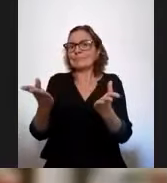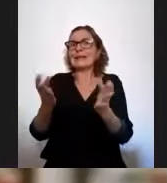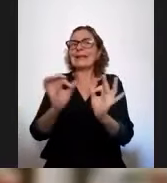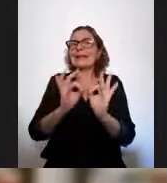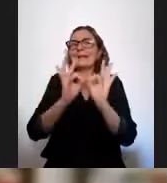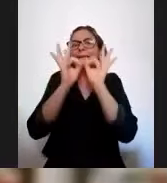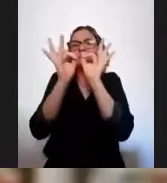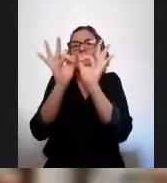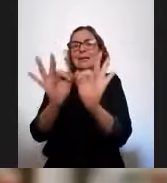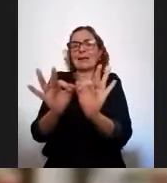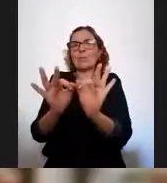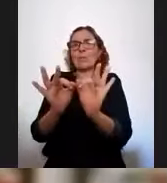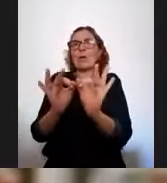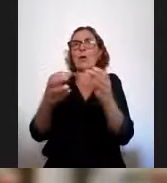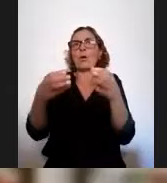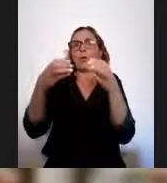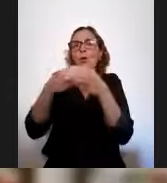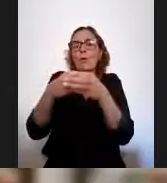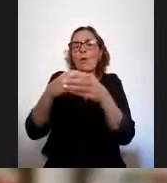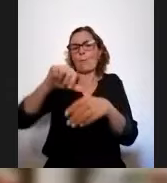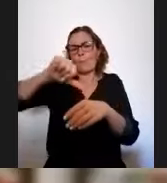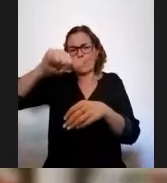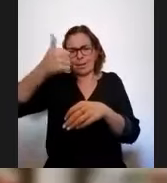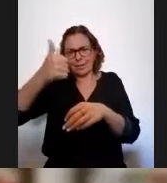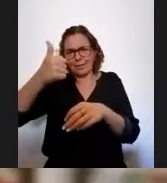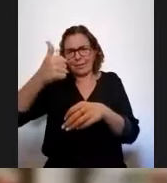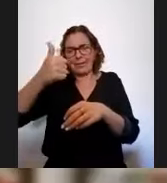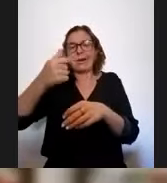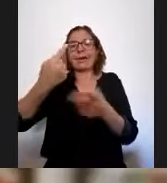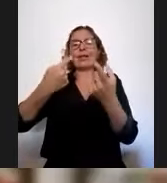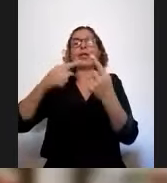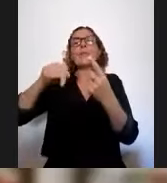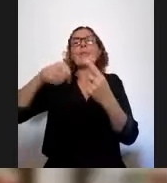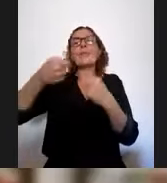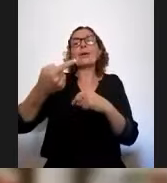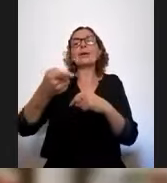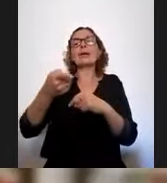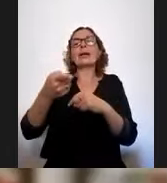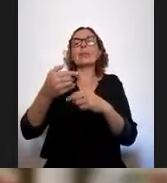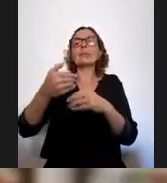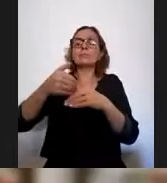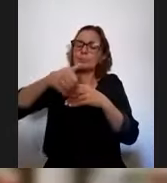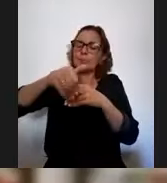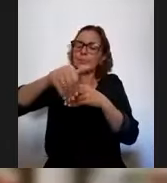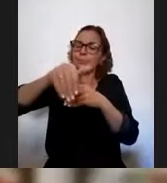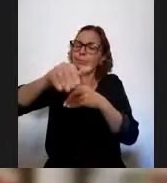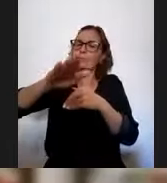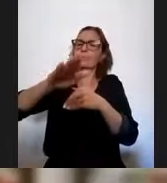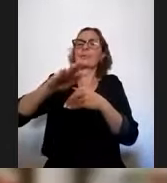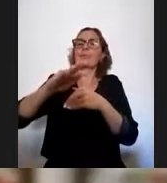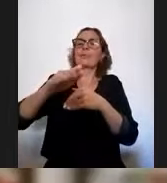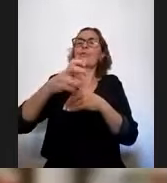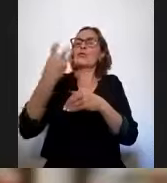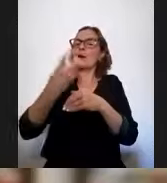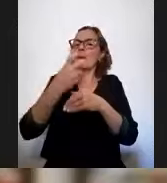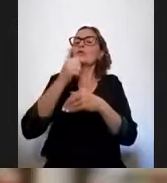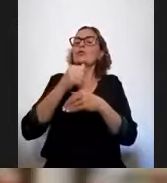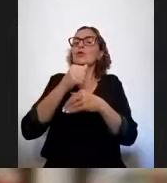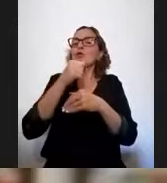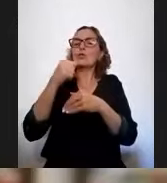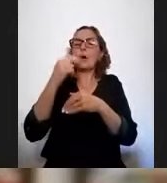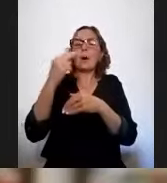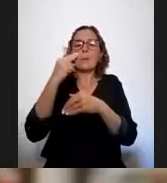un emprendimiento exitoso y por ende, a lo largo del camino, solucionar ese problema, solucionar